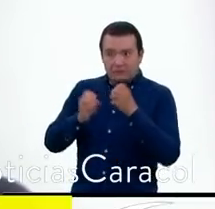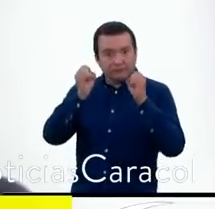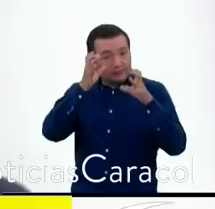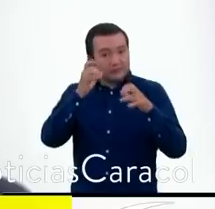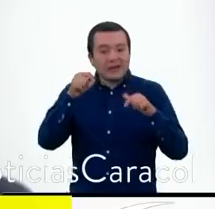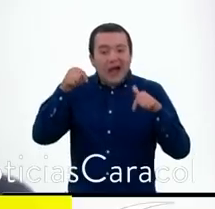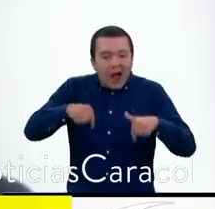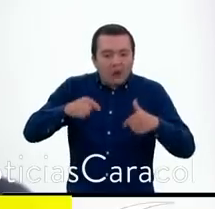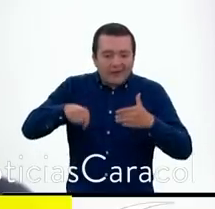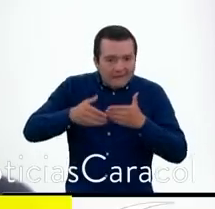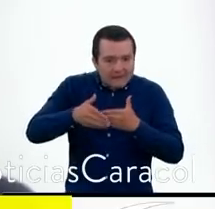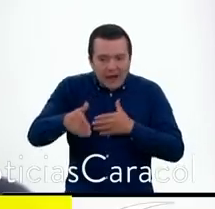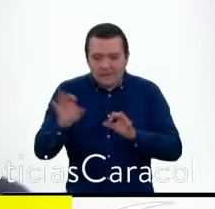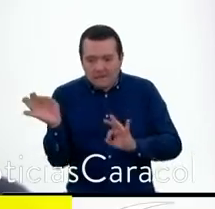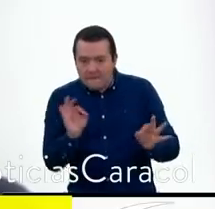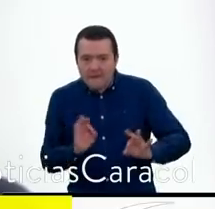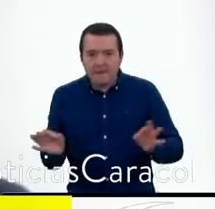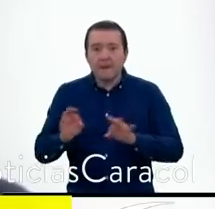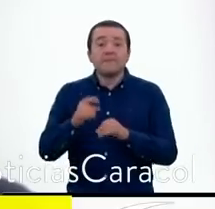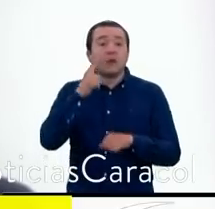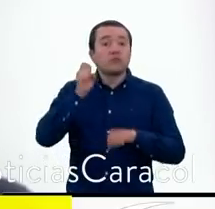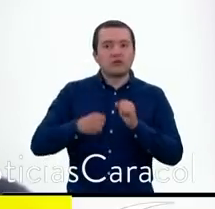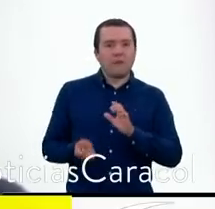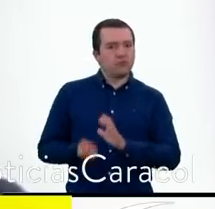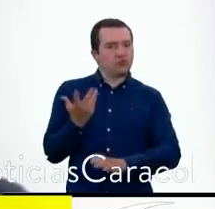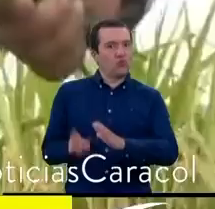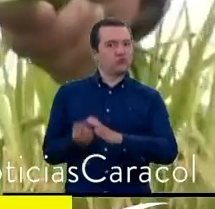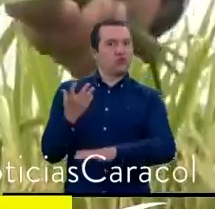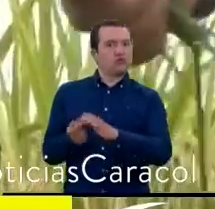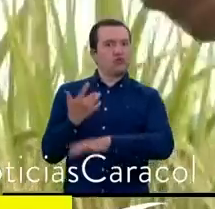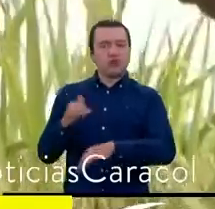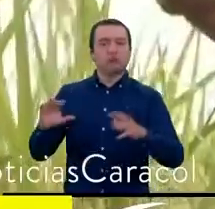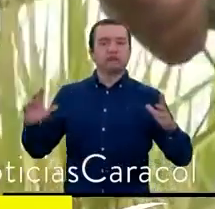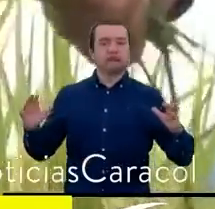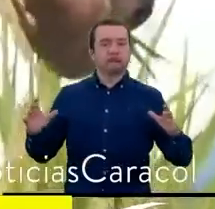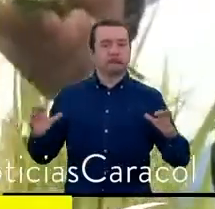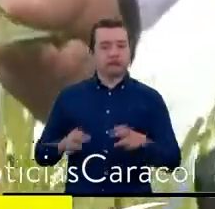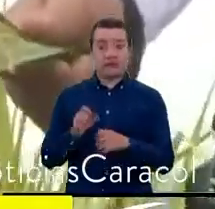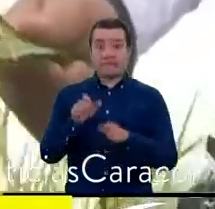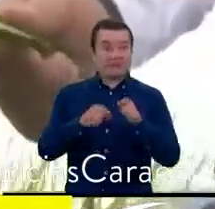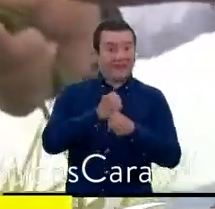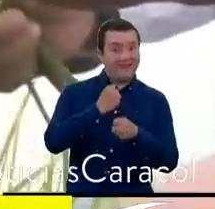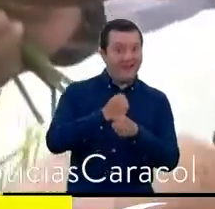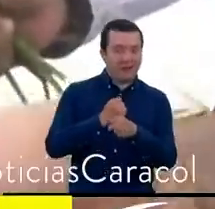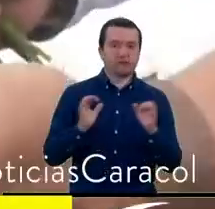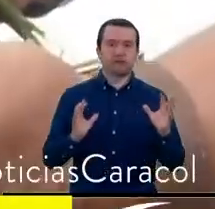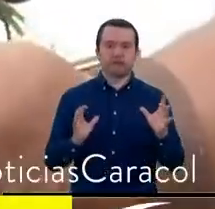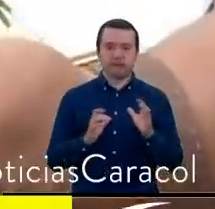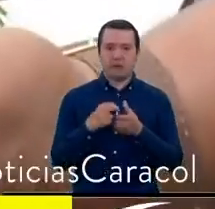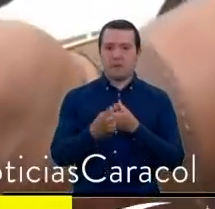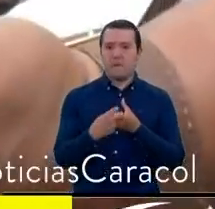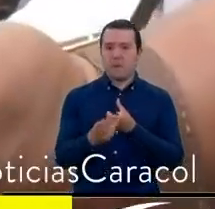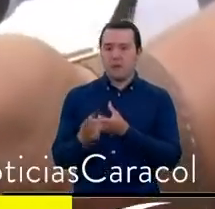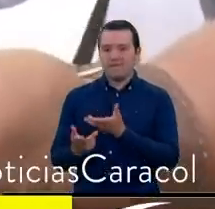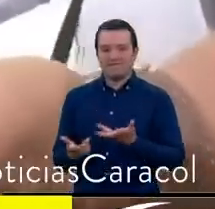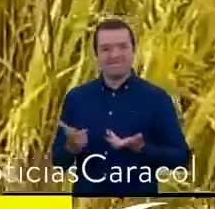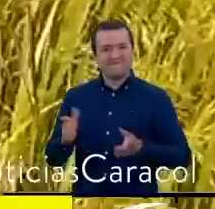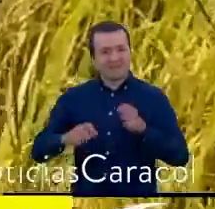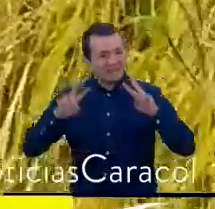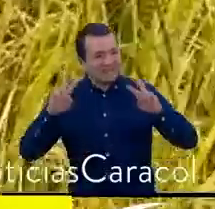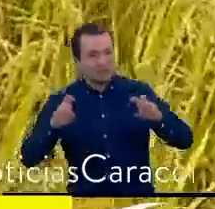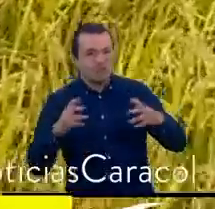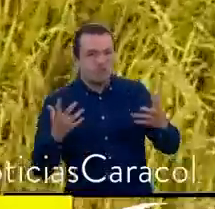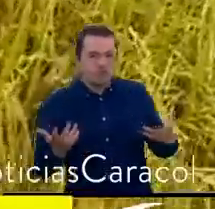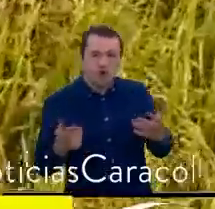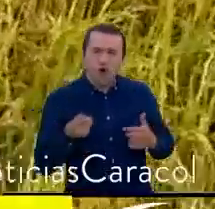en términos de caídas en la producción, aumentos del desempleo. Los investigadores se plantearon una pregunta: ¿cómo lograr un sector